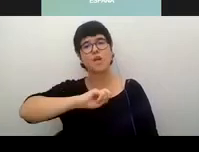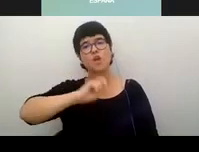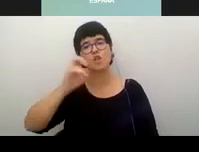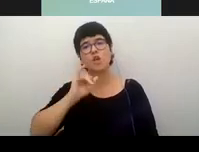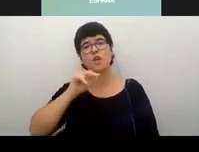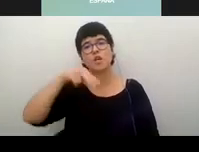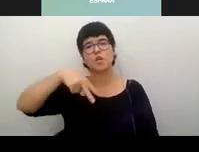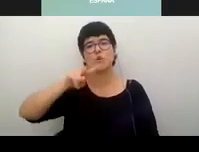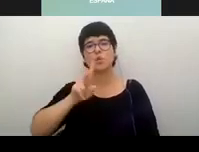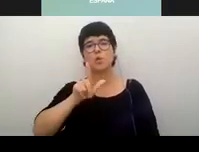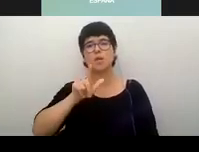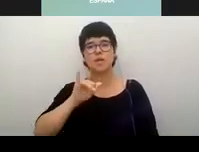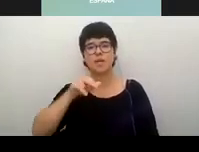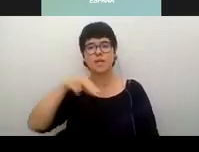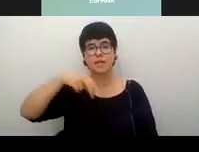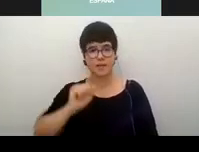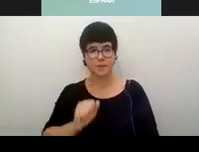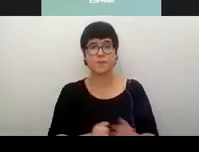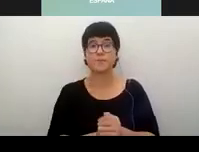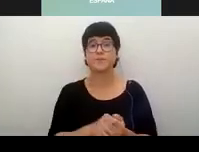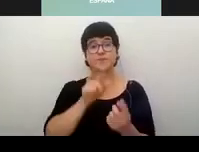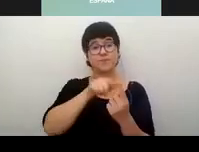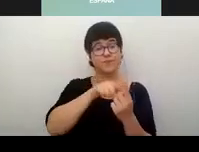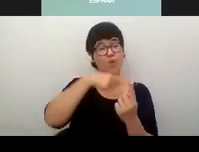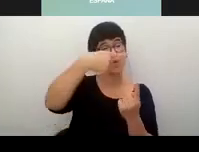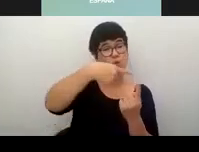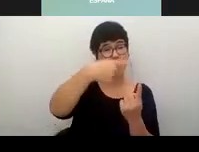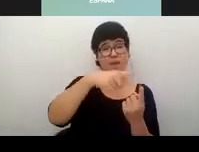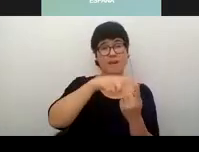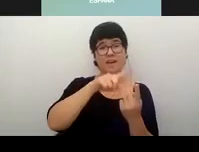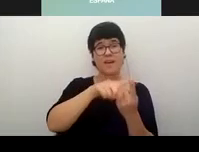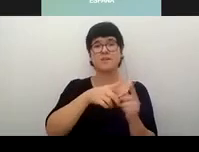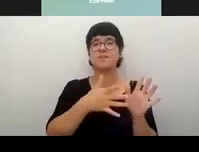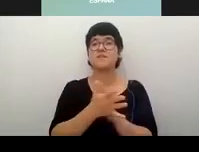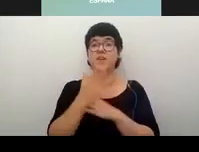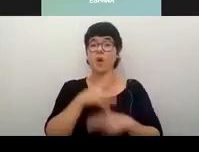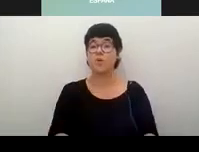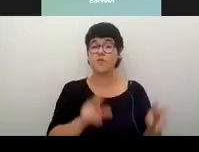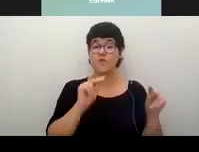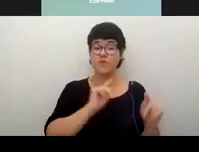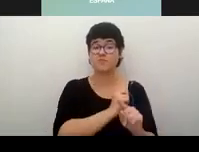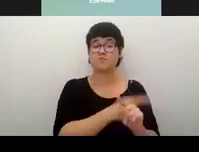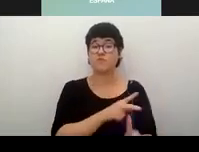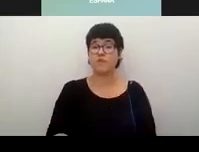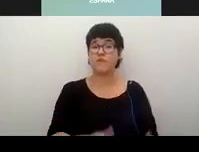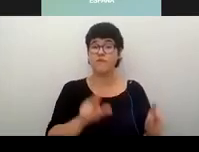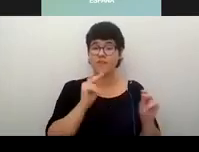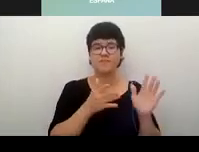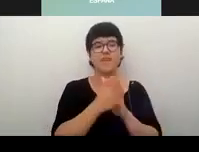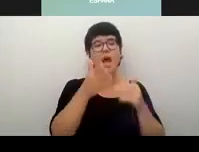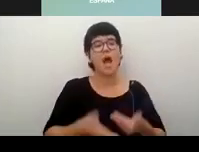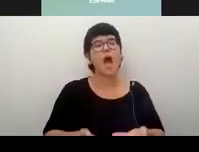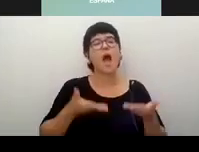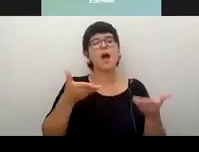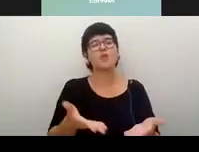del ejercicio también ayuda un poco a volver al nivel basal. Además,